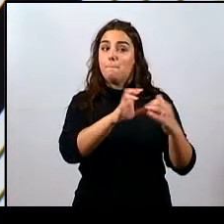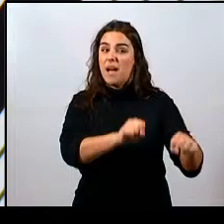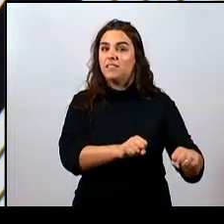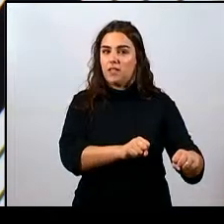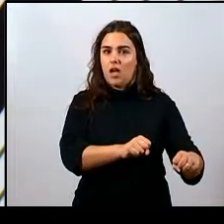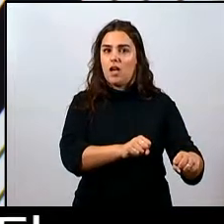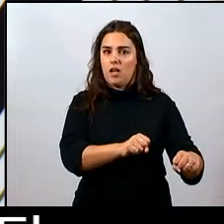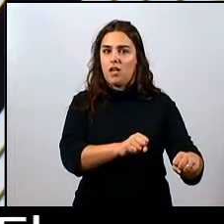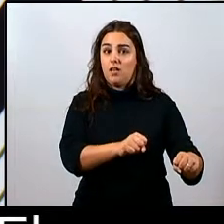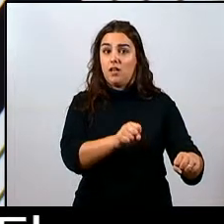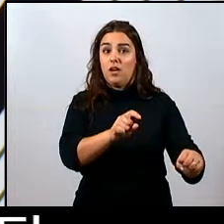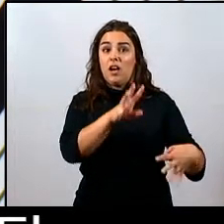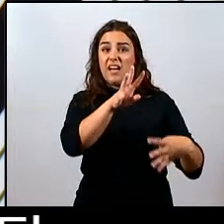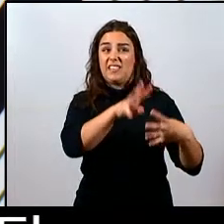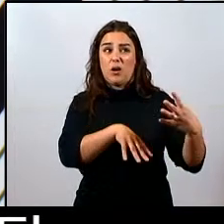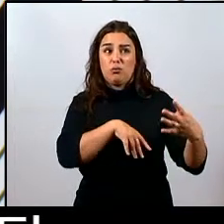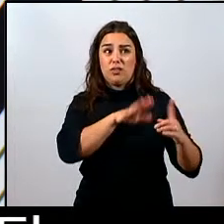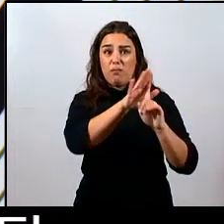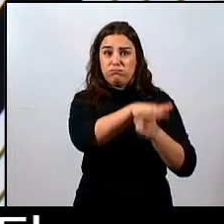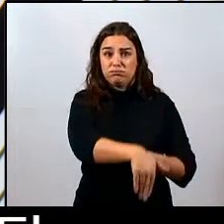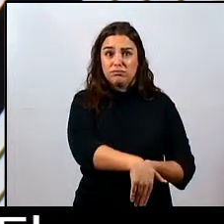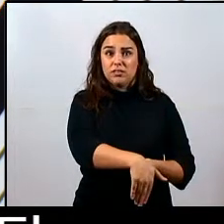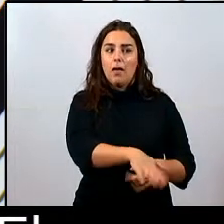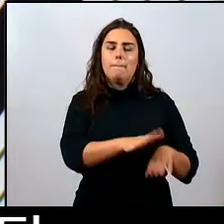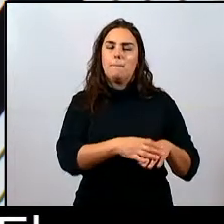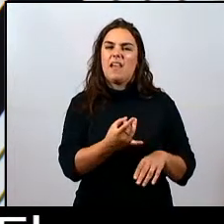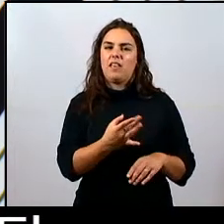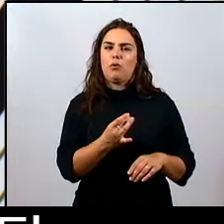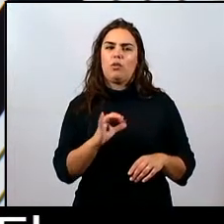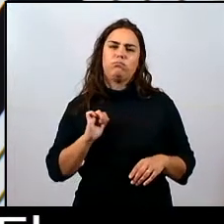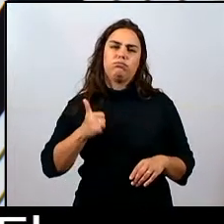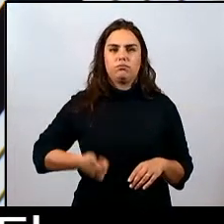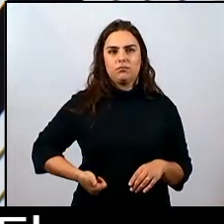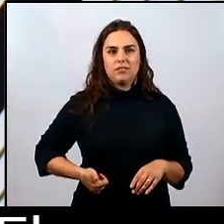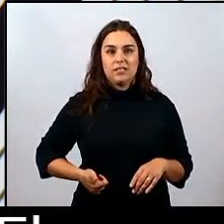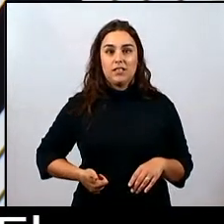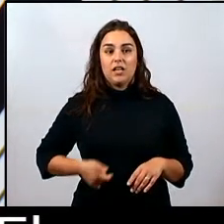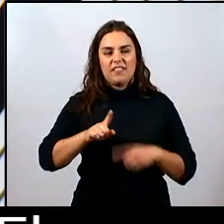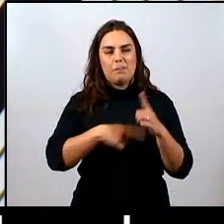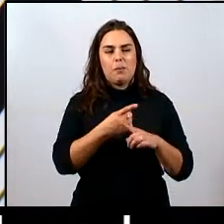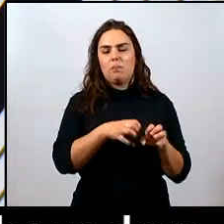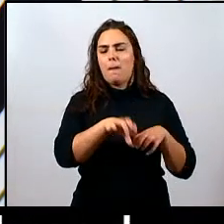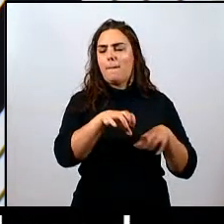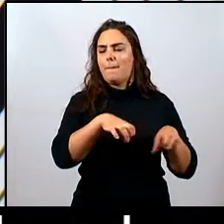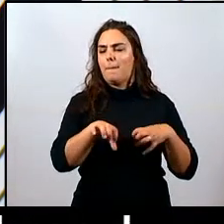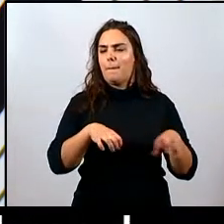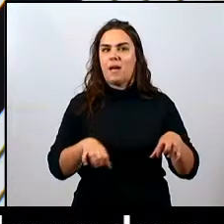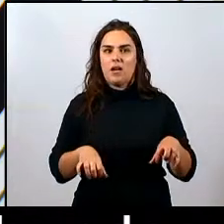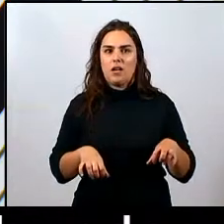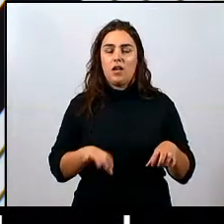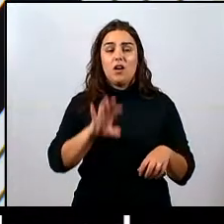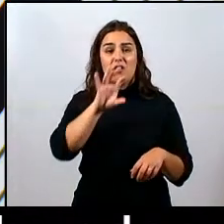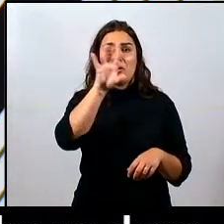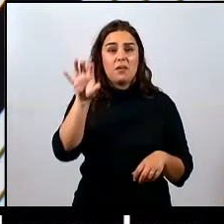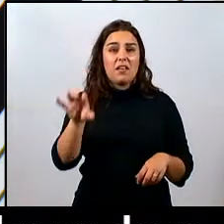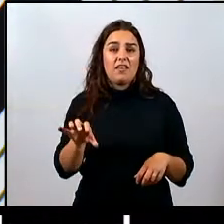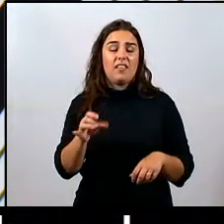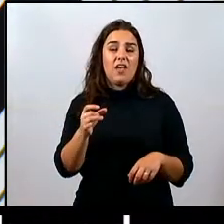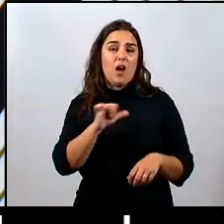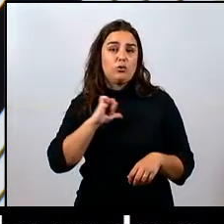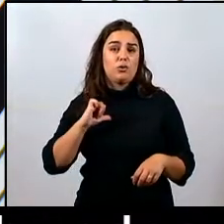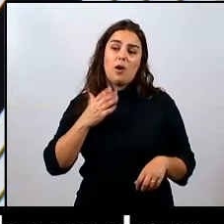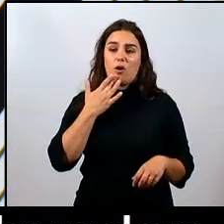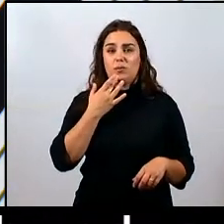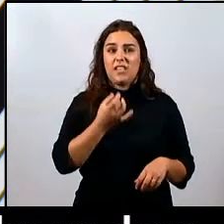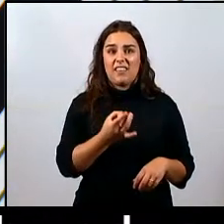están hundiendo Cataluña, condonarse las deudas entre ellos y repartir las deudas entre las demás comunidades autónomas como si las deudas